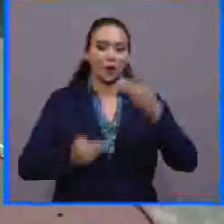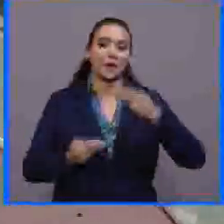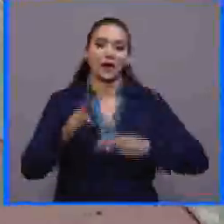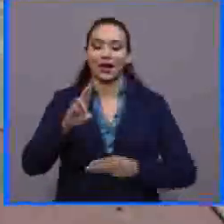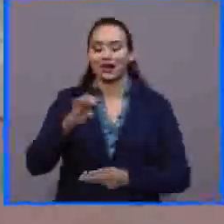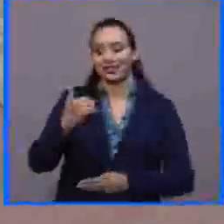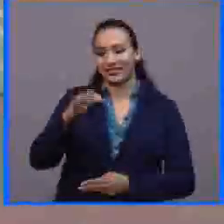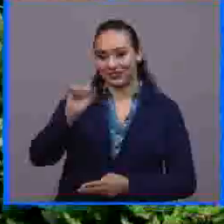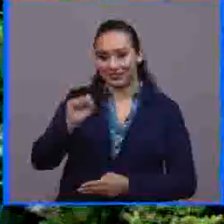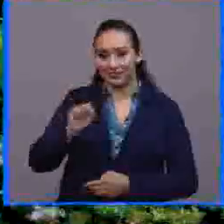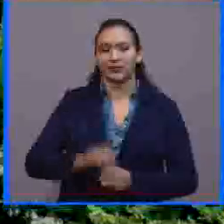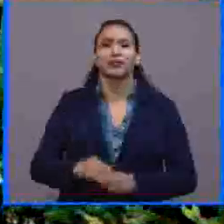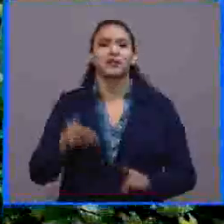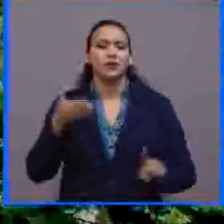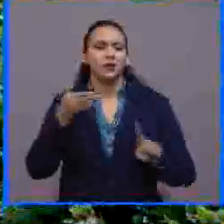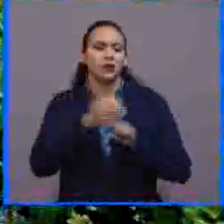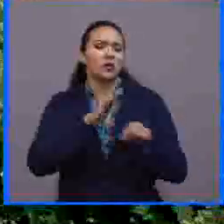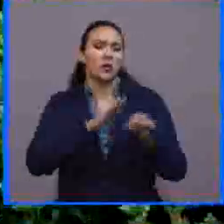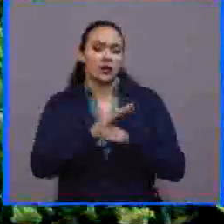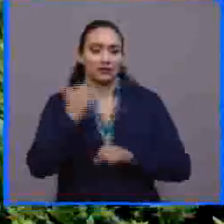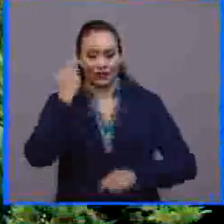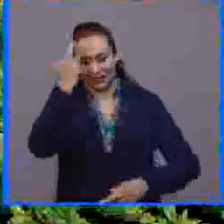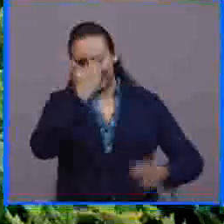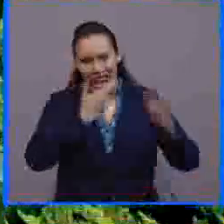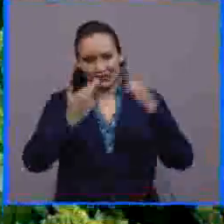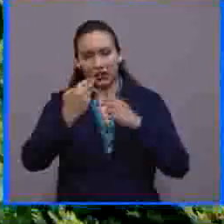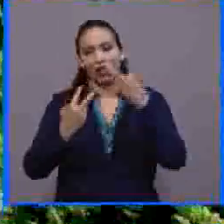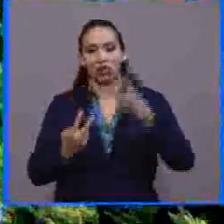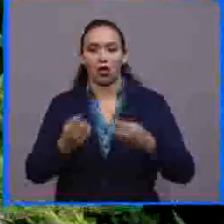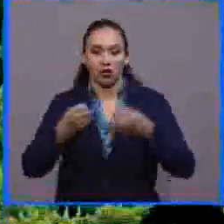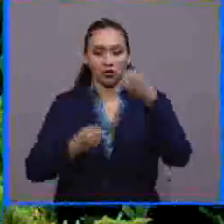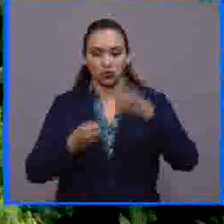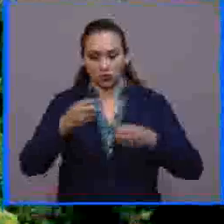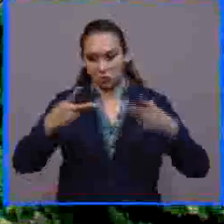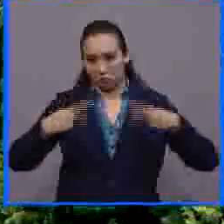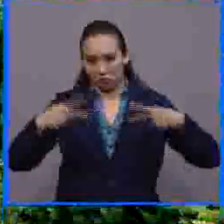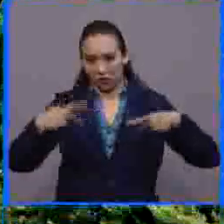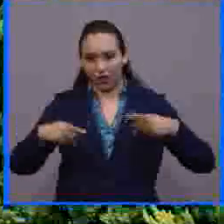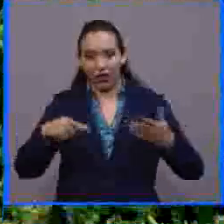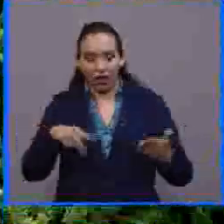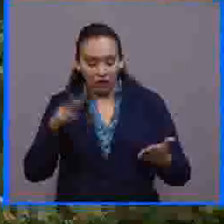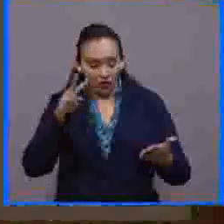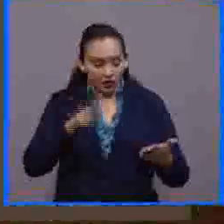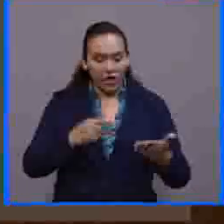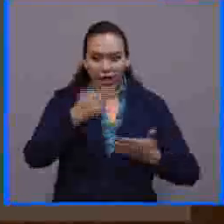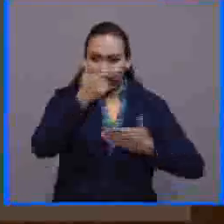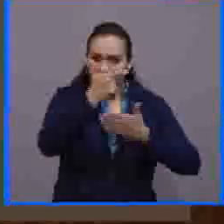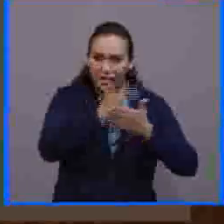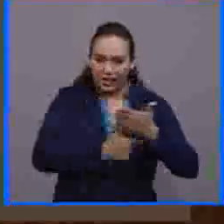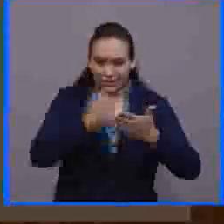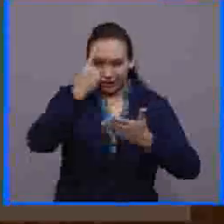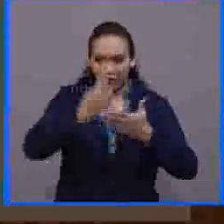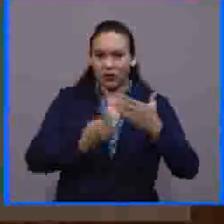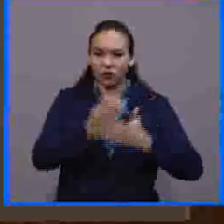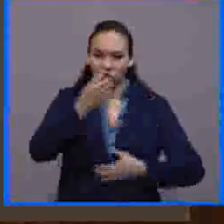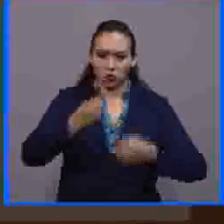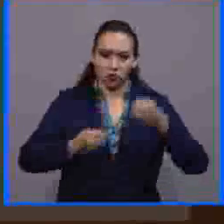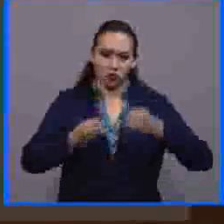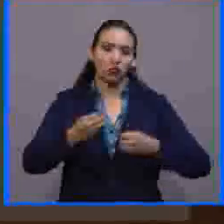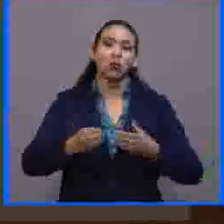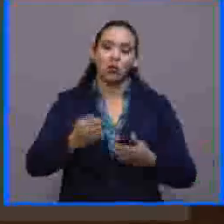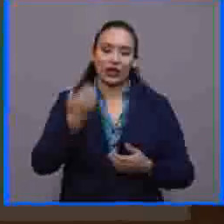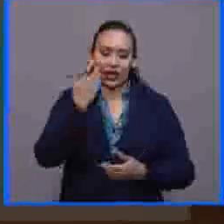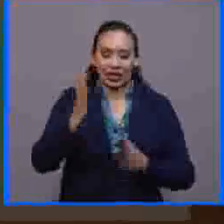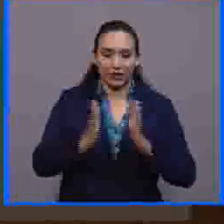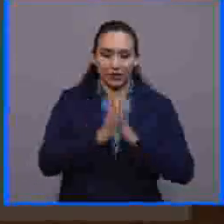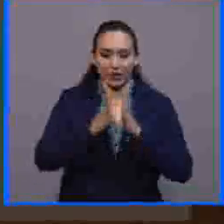Rodríguez Mondragón, con los que propone resolver 2 juicios ciudadanos en los que se impugna el listado preliminar de aspirantes publicado por